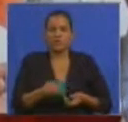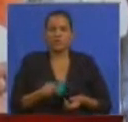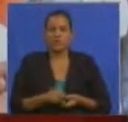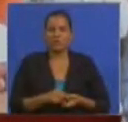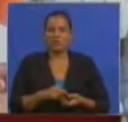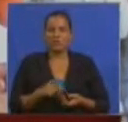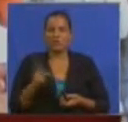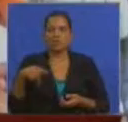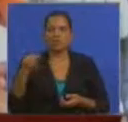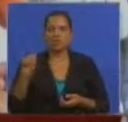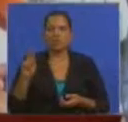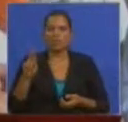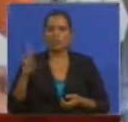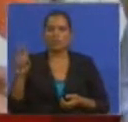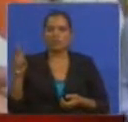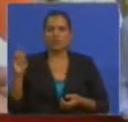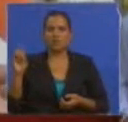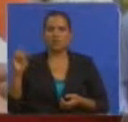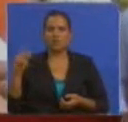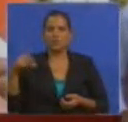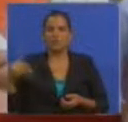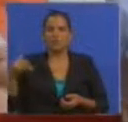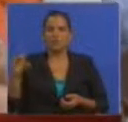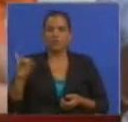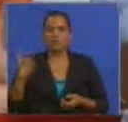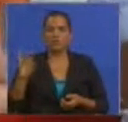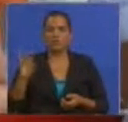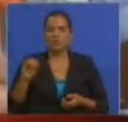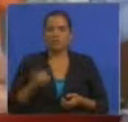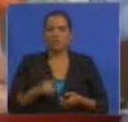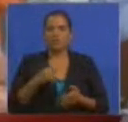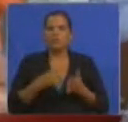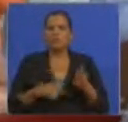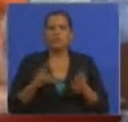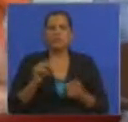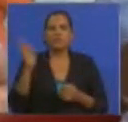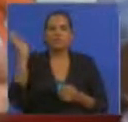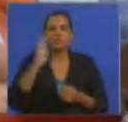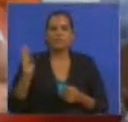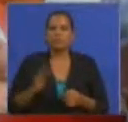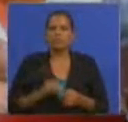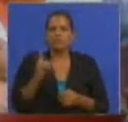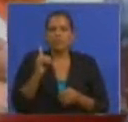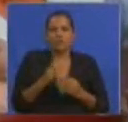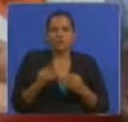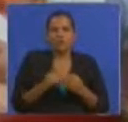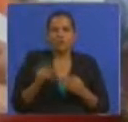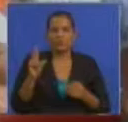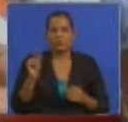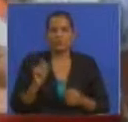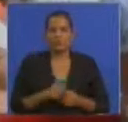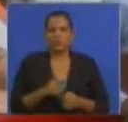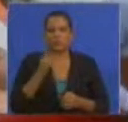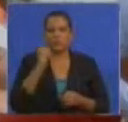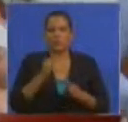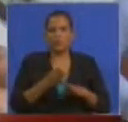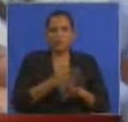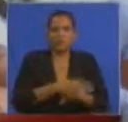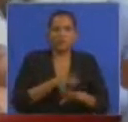cabeceras parroquiales. Las cabeceras parroquiales tienen un valor de suelo que nunca fue de un dólar el metro cuadrado como se